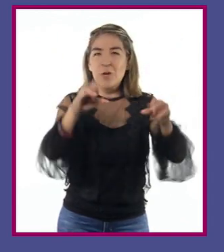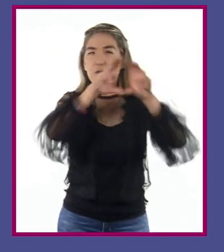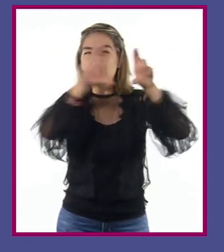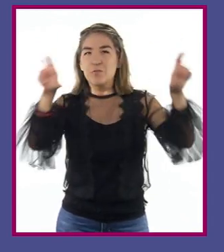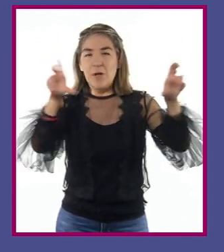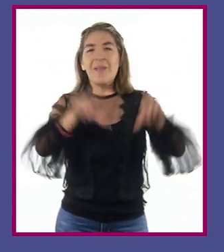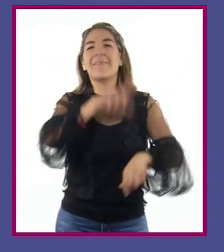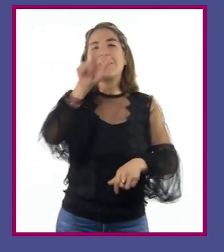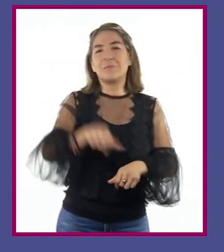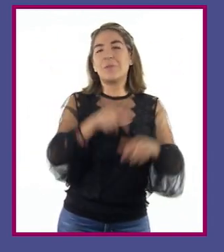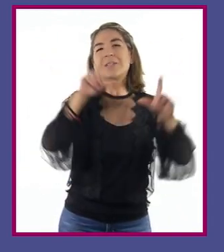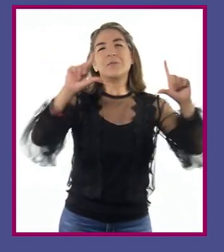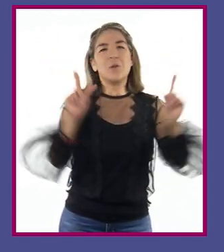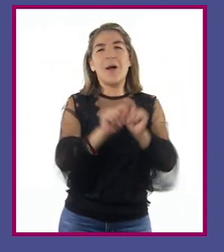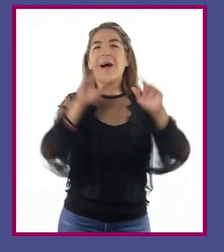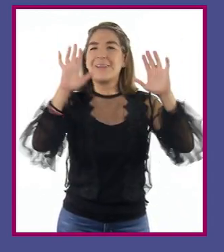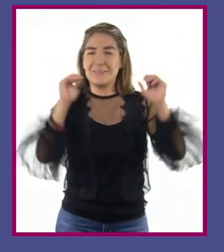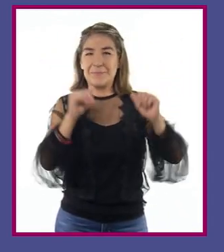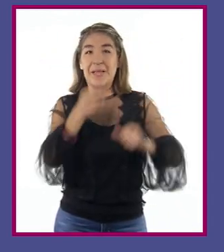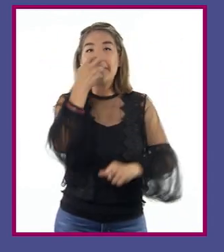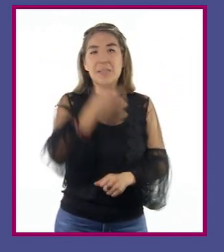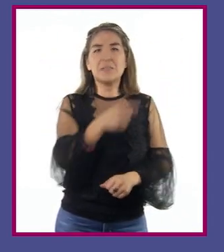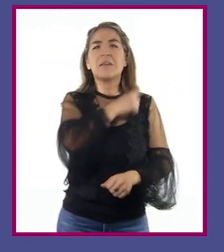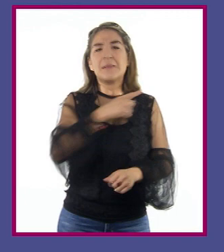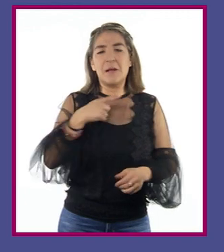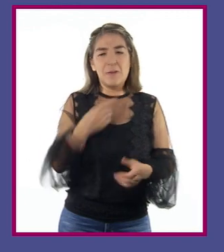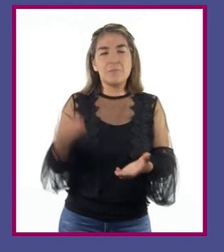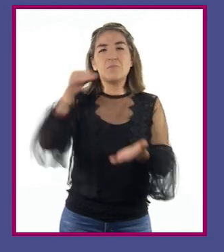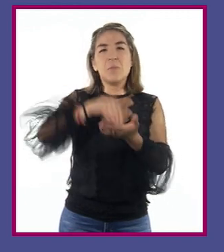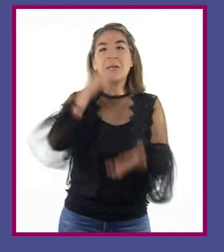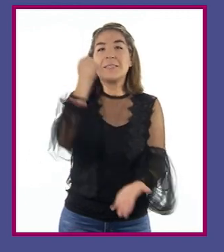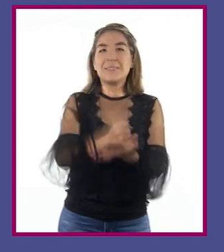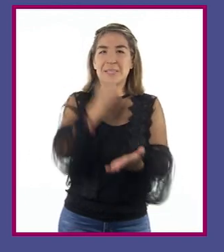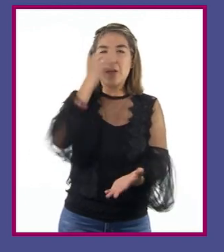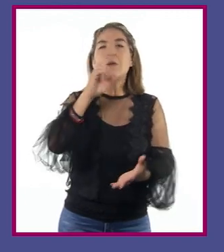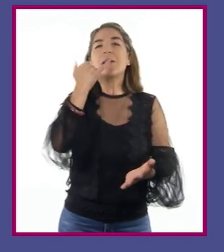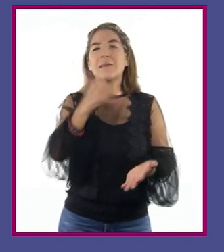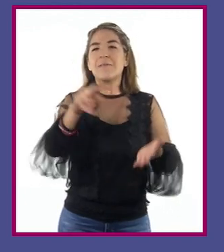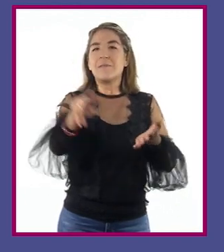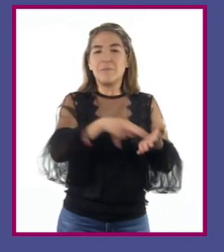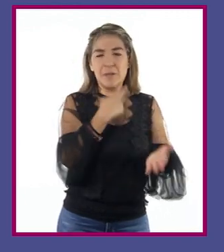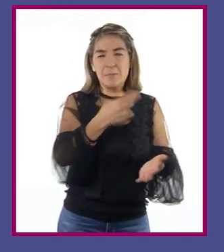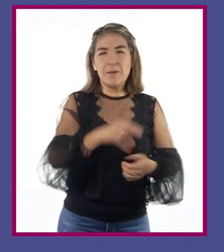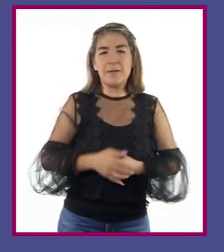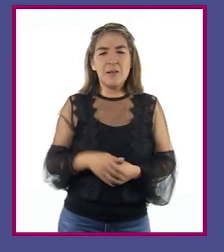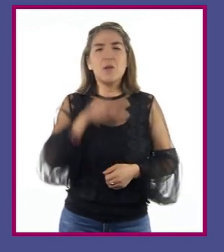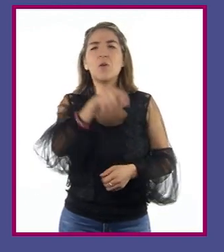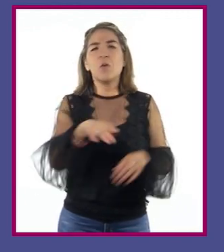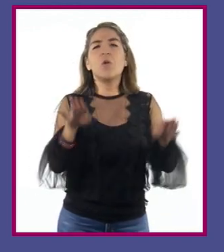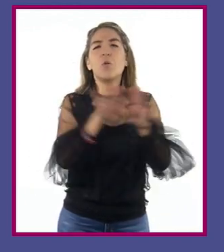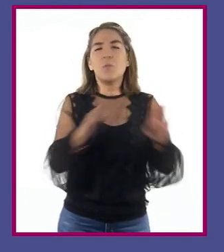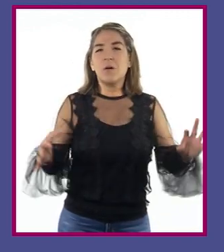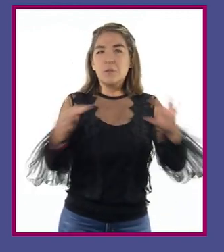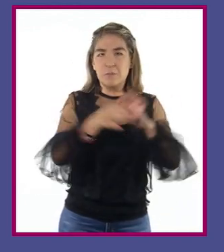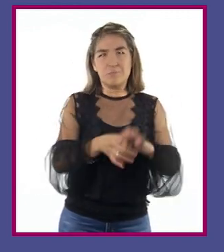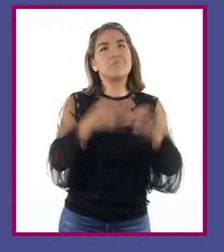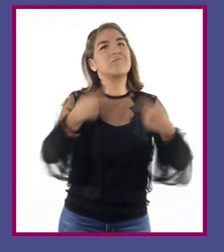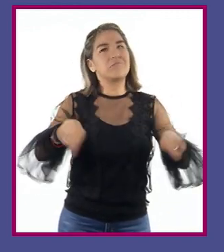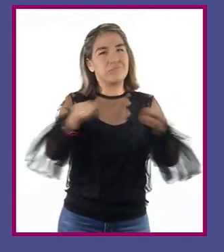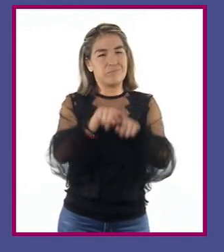Para añadir mayor seriedad, se pueden agregar membretes o sellos. Los elementos que las componen también son